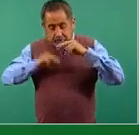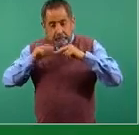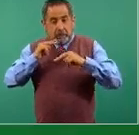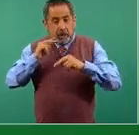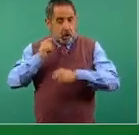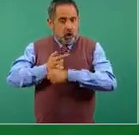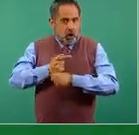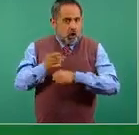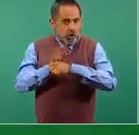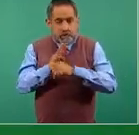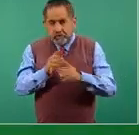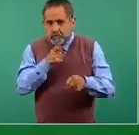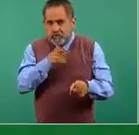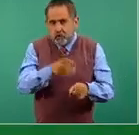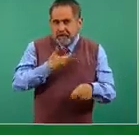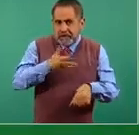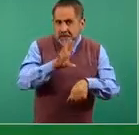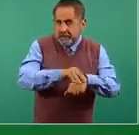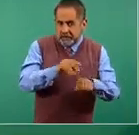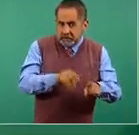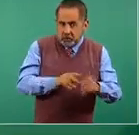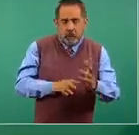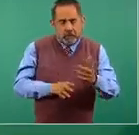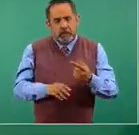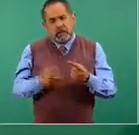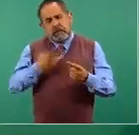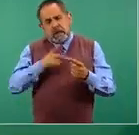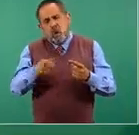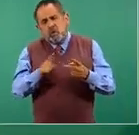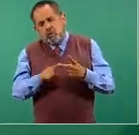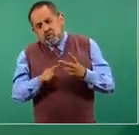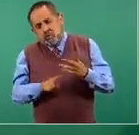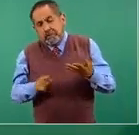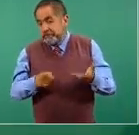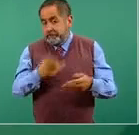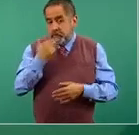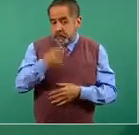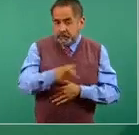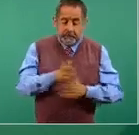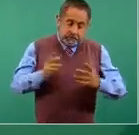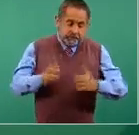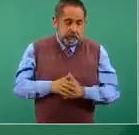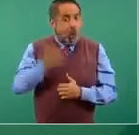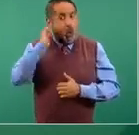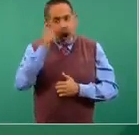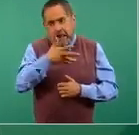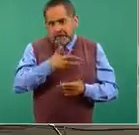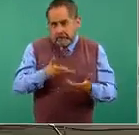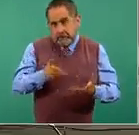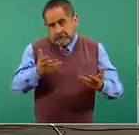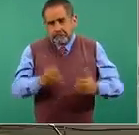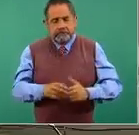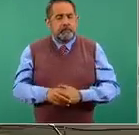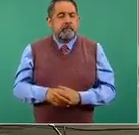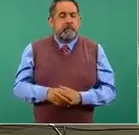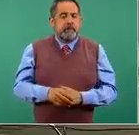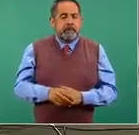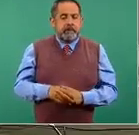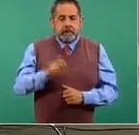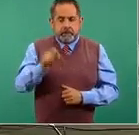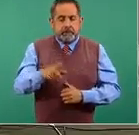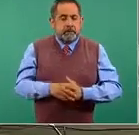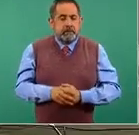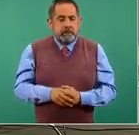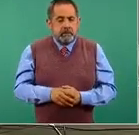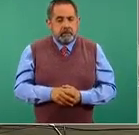información detallada sobre otras acreditaciones o licencias de funcionamiento que esperamos tenga en regla. Y